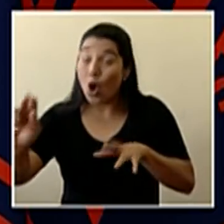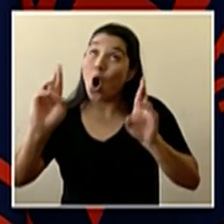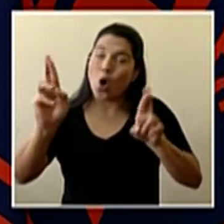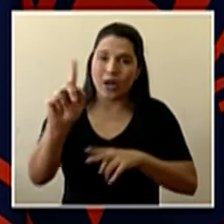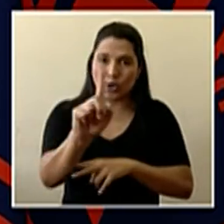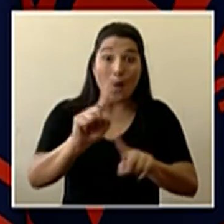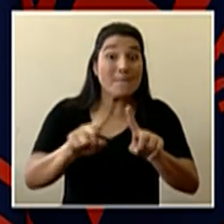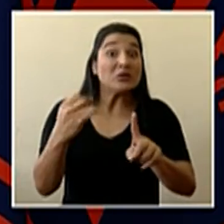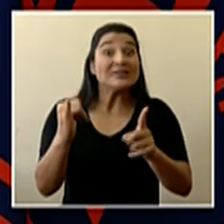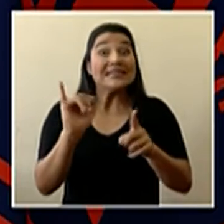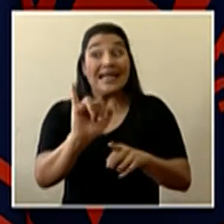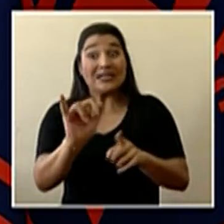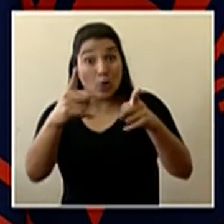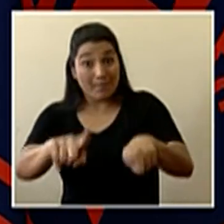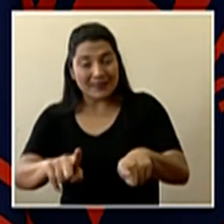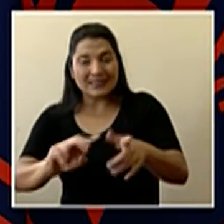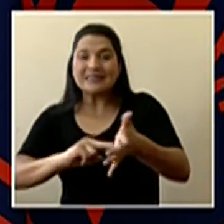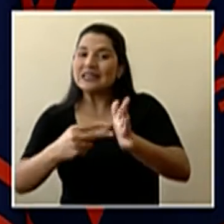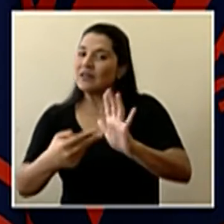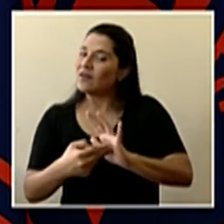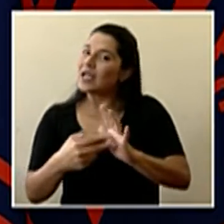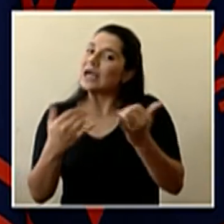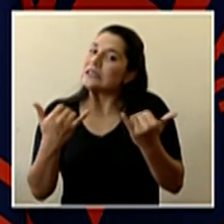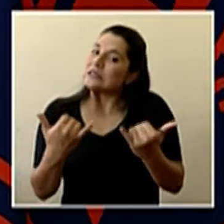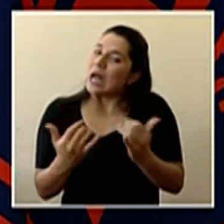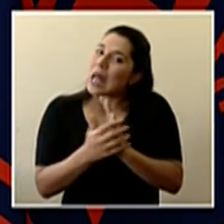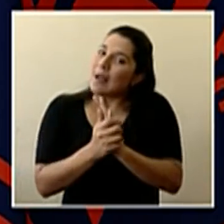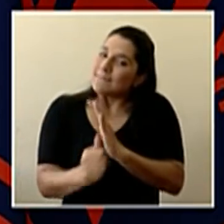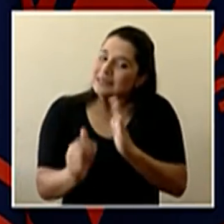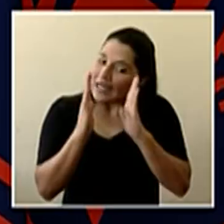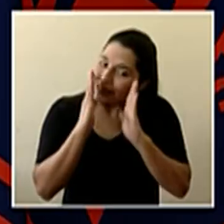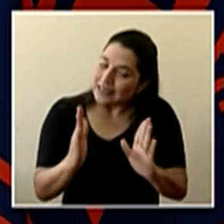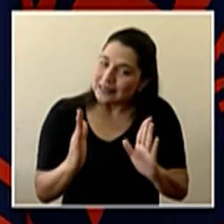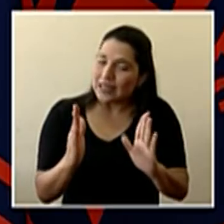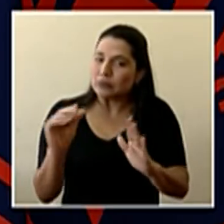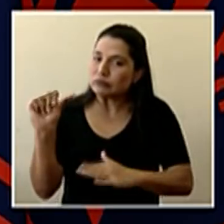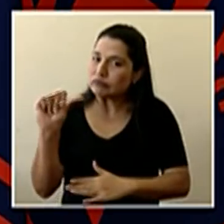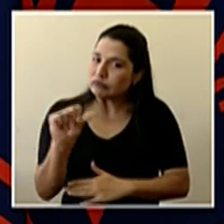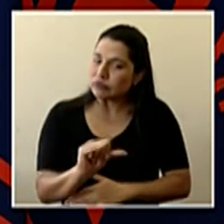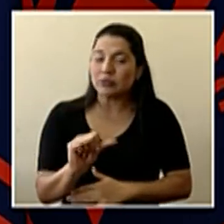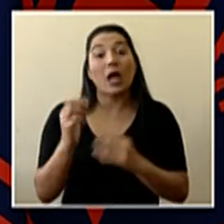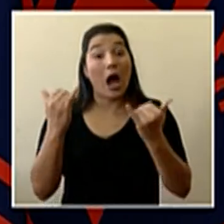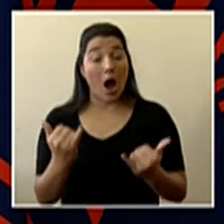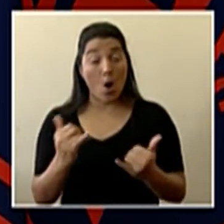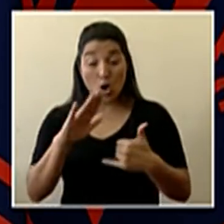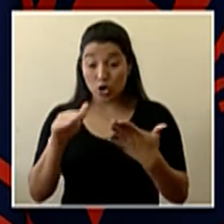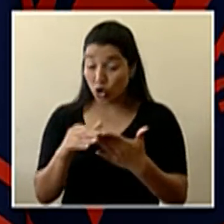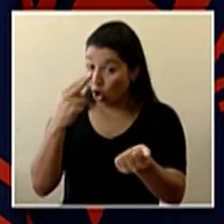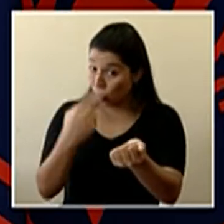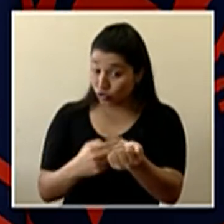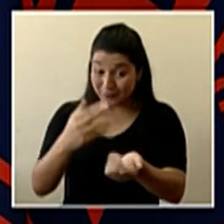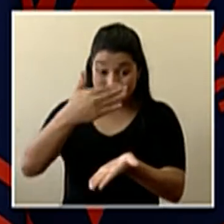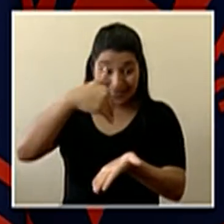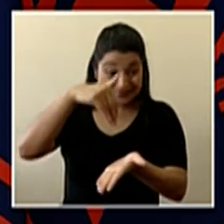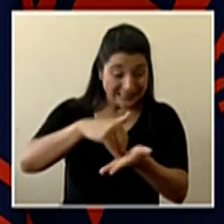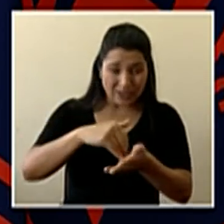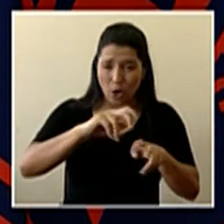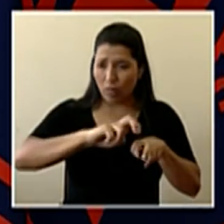sistema de salud. Y con respecto a y aquí recalcar que todos los hospitales regionales, periféricos y todos los hospitales